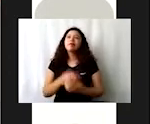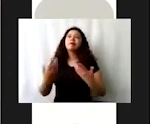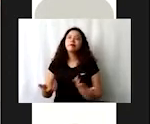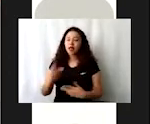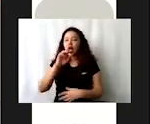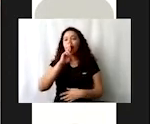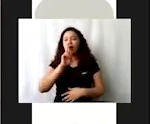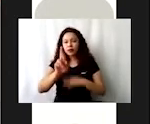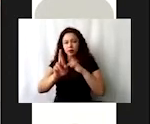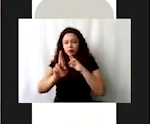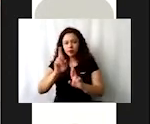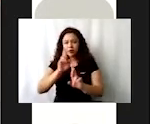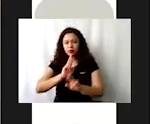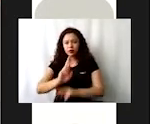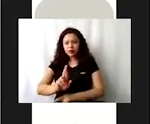contestarla.